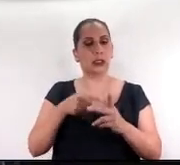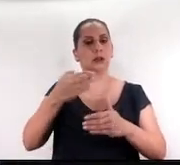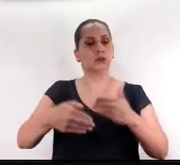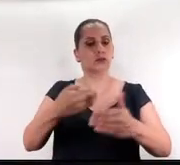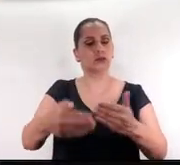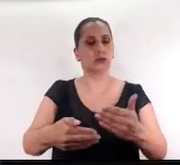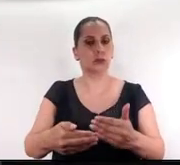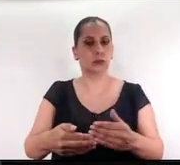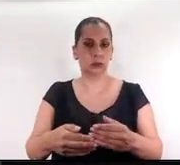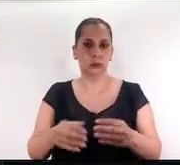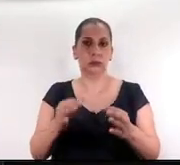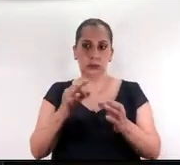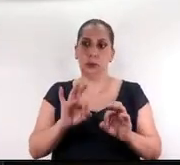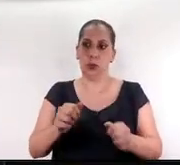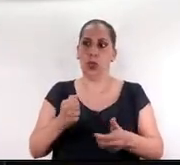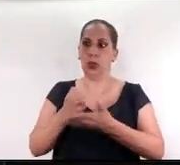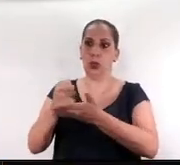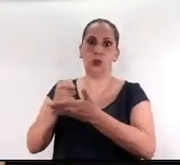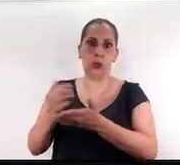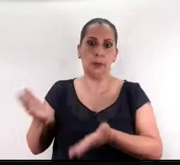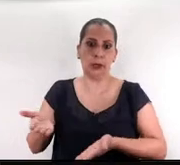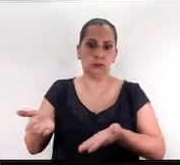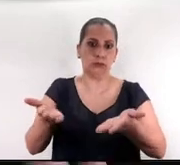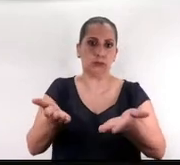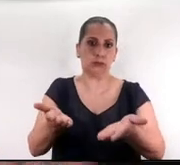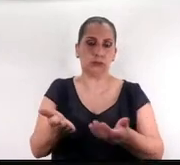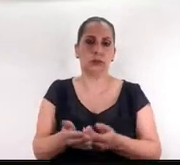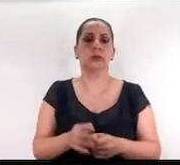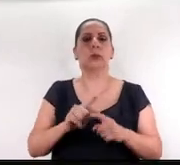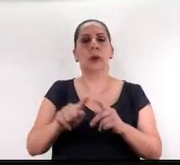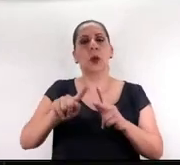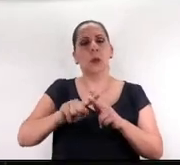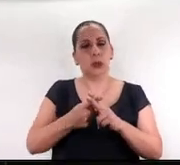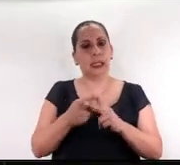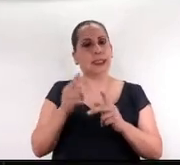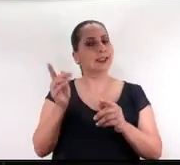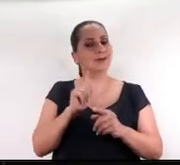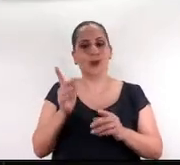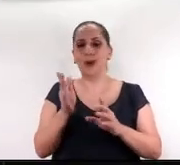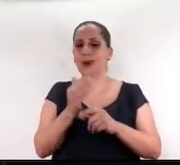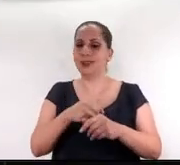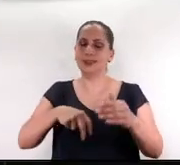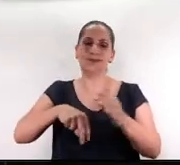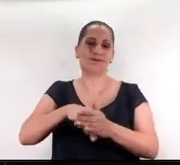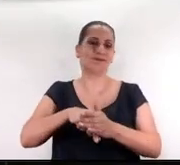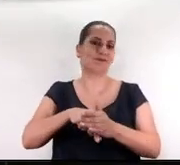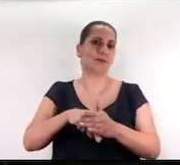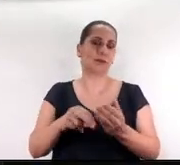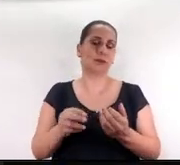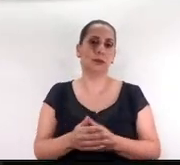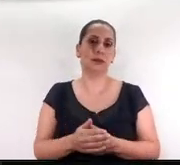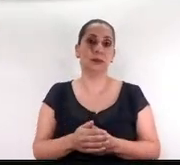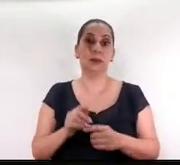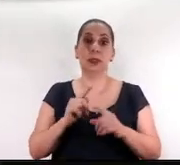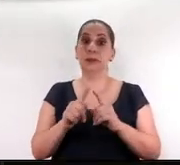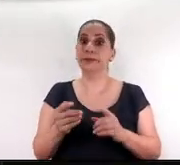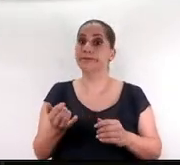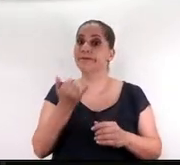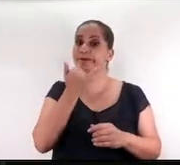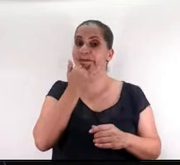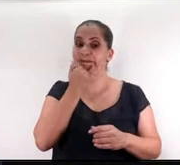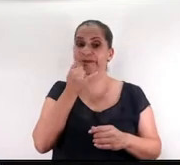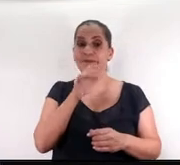les ayuden a empujar la carreta. Pero para empezar, que no le pongan palos a la carreta. Y resulta que en Costa